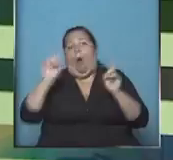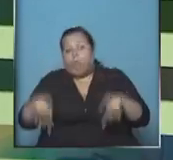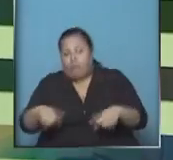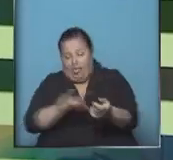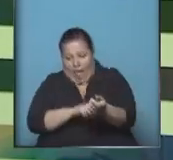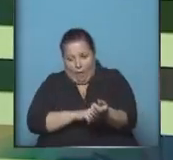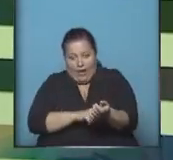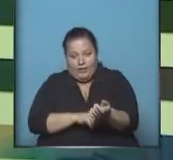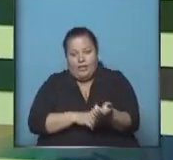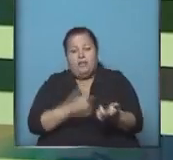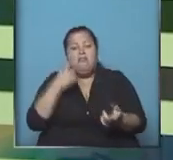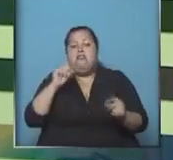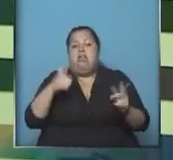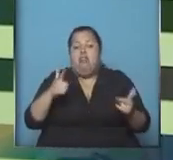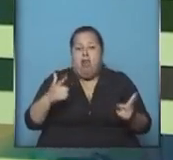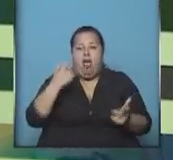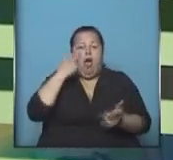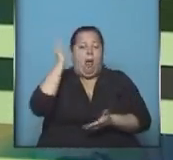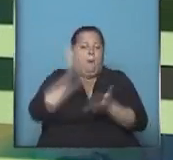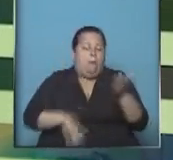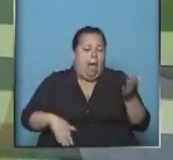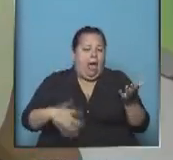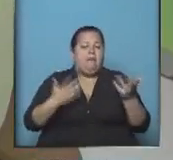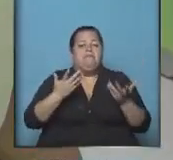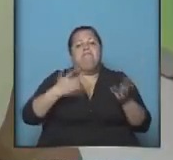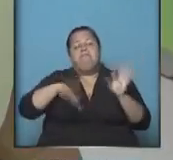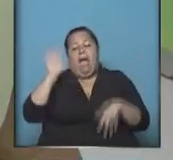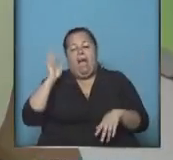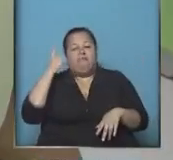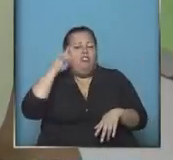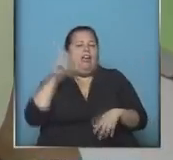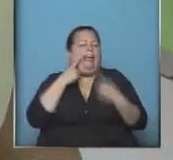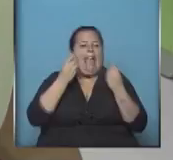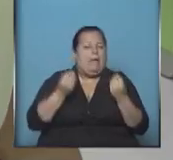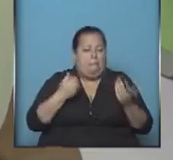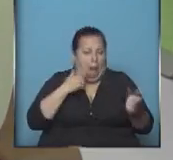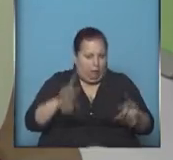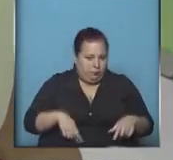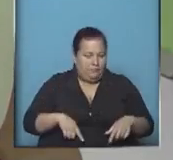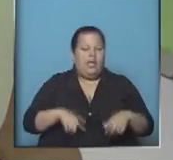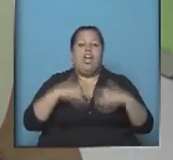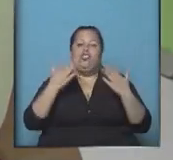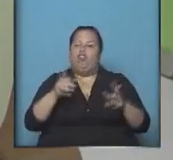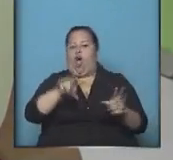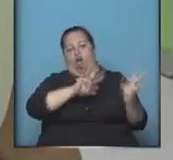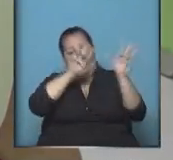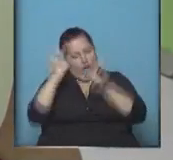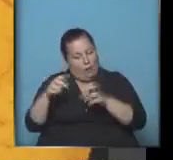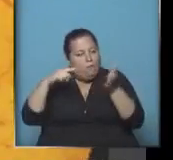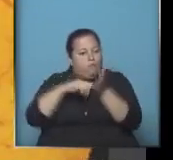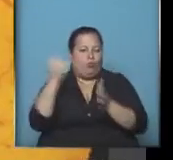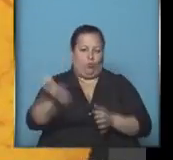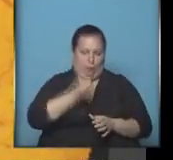diabético indoloro con un ojo blanco y que en general uno no sabe bien lo que ocurre con lo cual cayó un punto